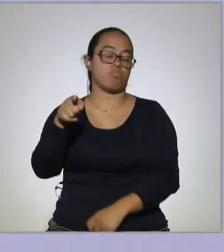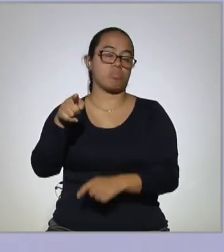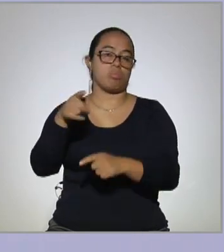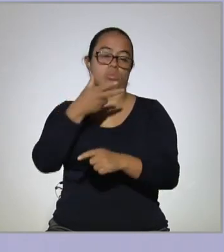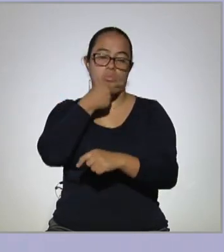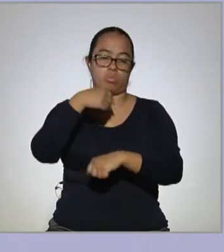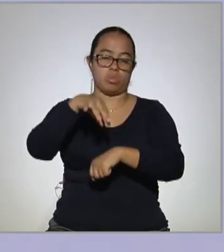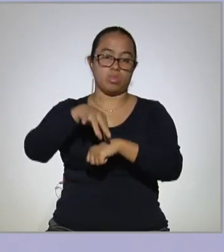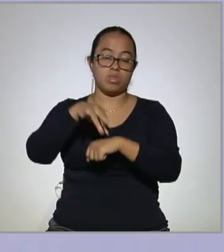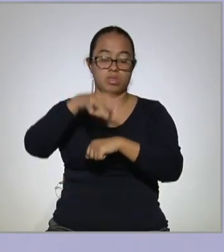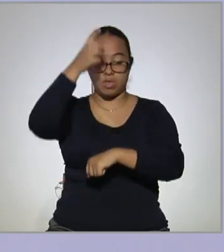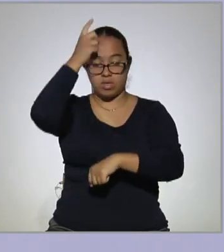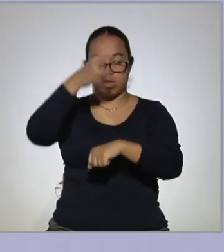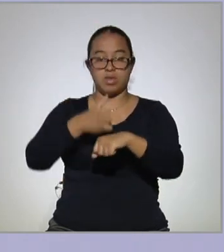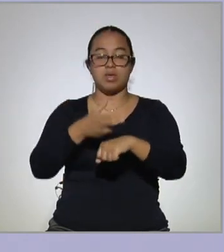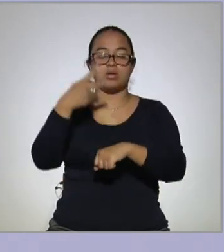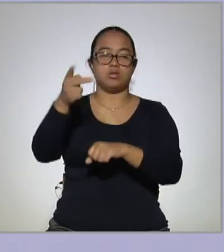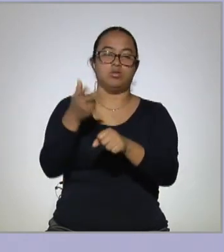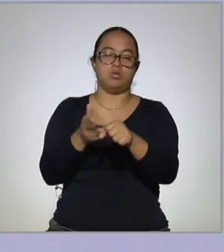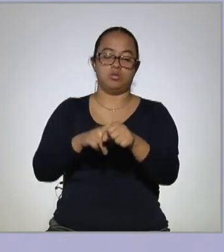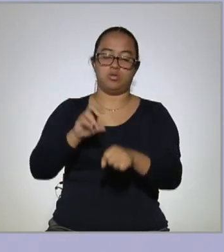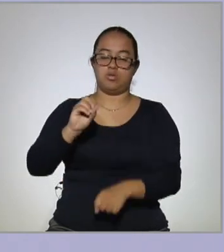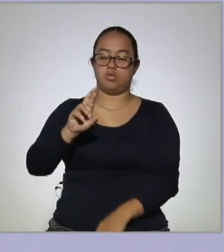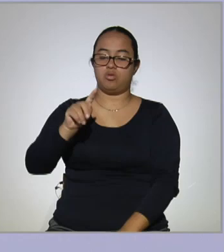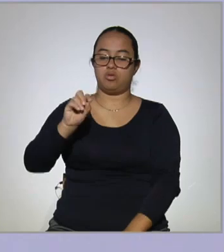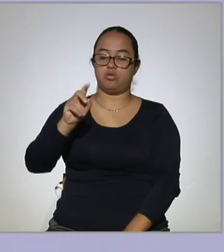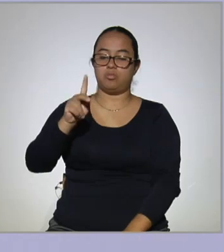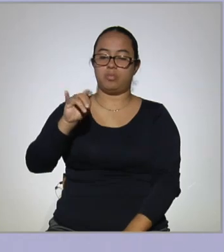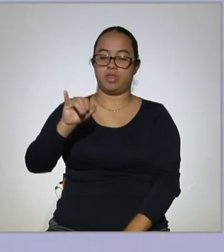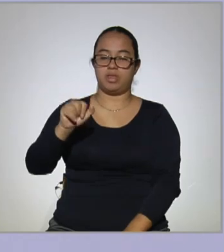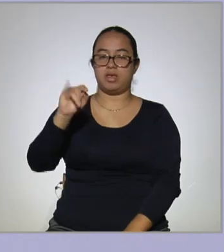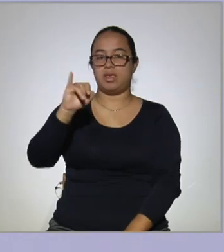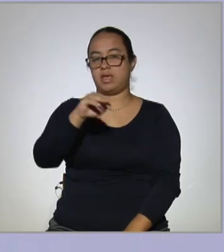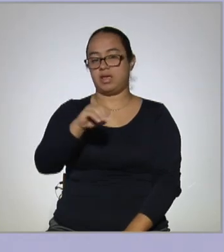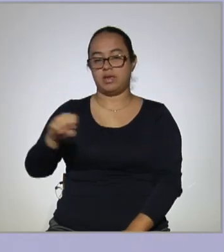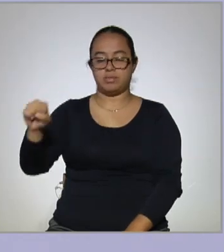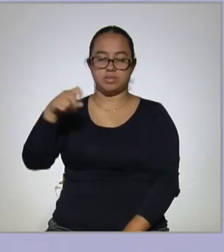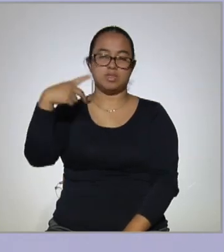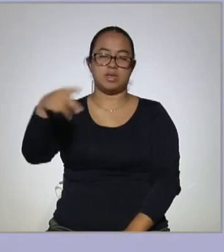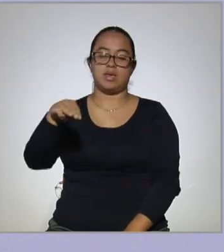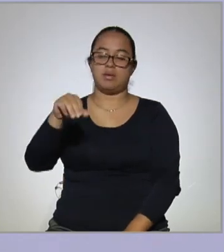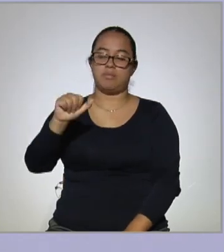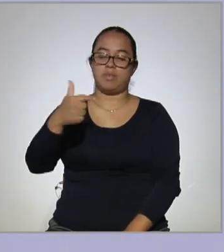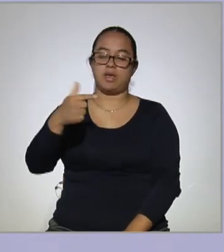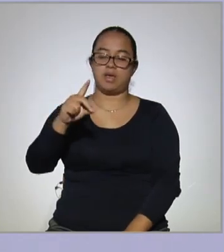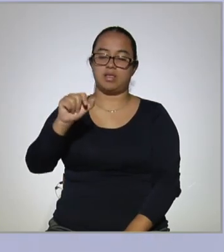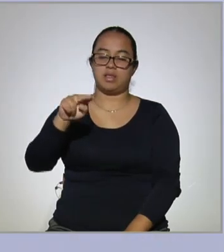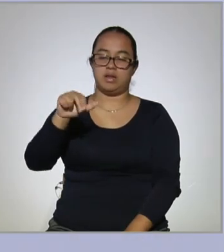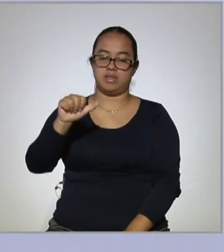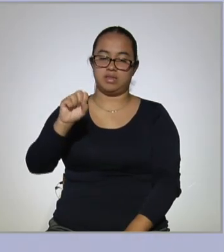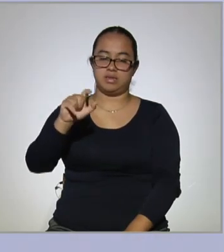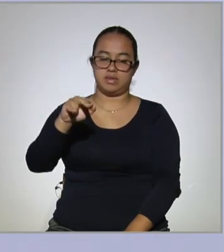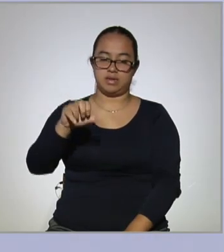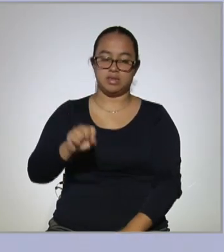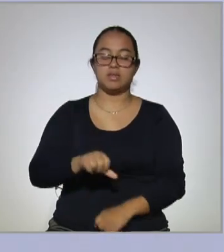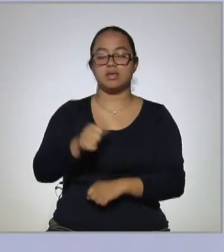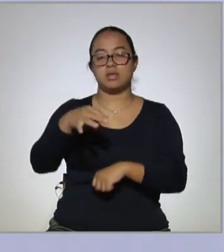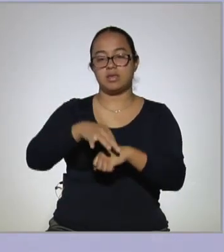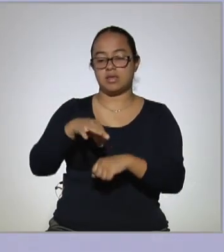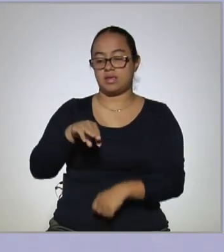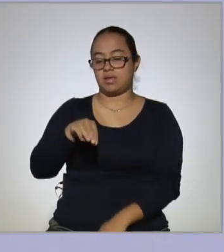doctor. Gracias. Director médico del Hospital de Ortopedia del IMSS de Magdalena de las Salinas. Le damos la bienvenida también al doctor Michel